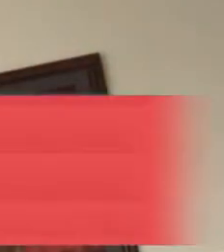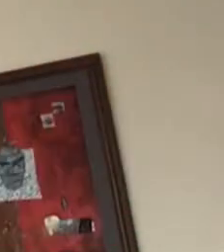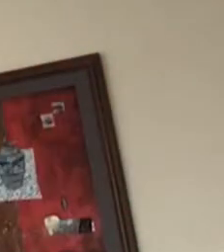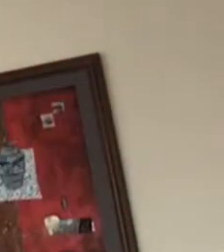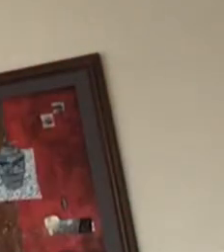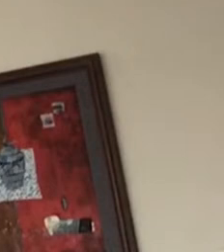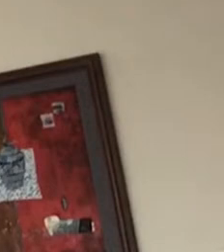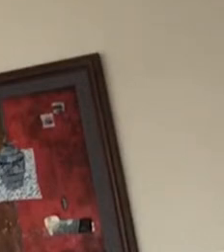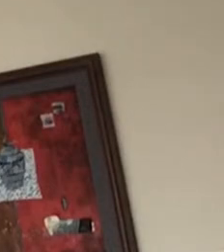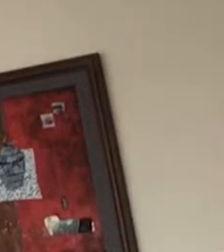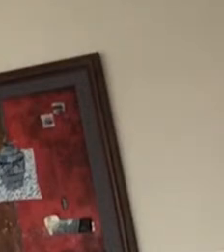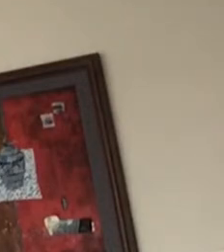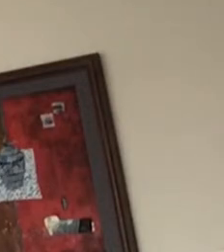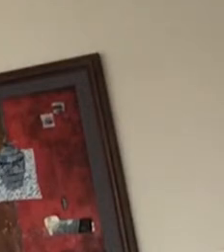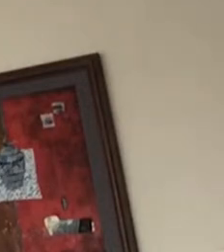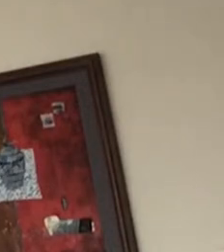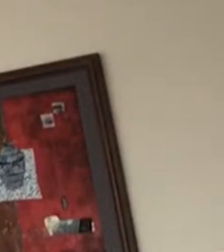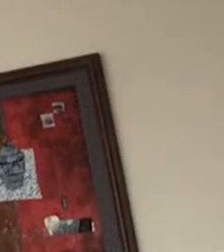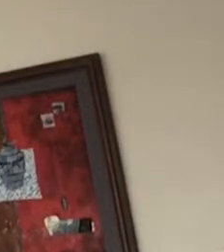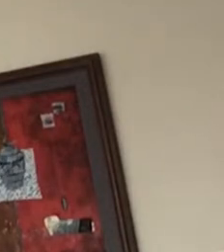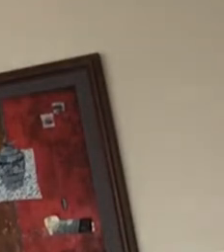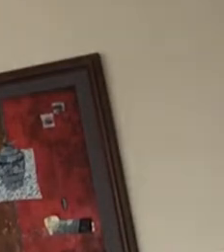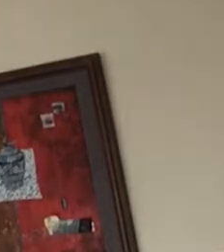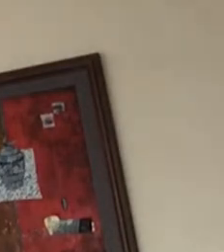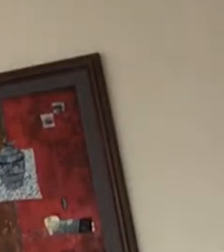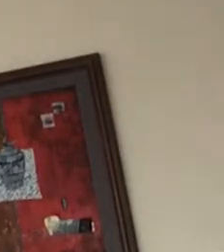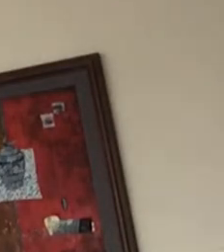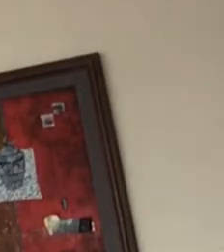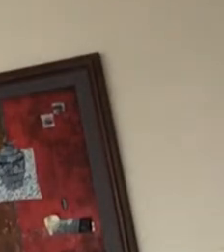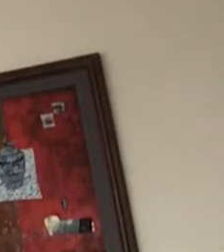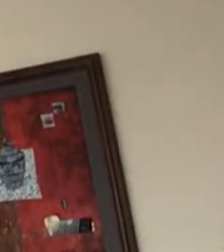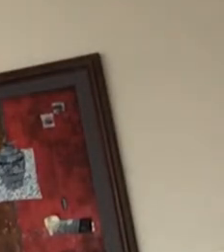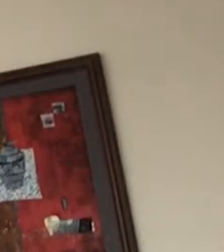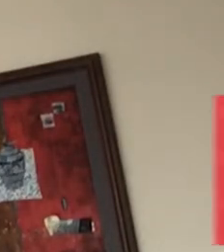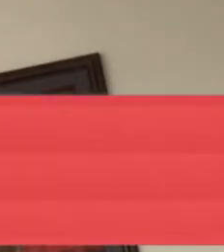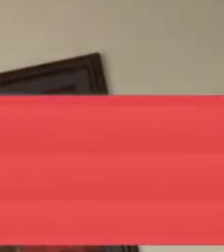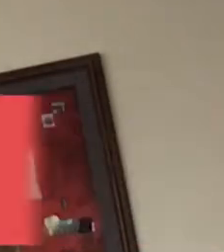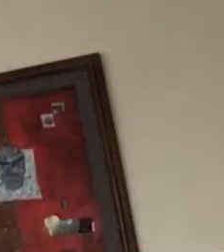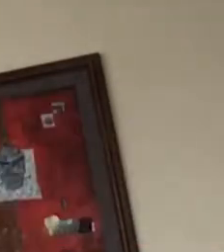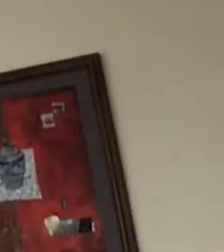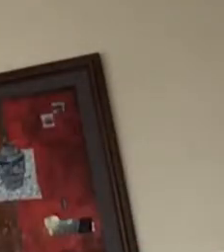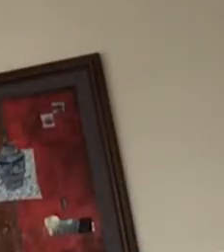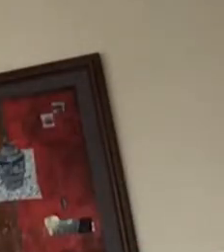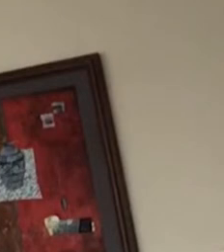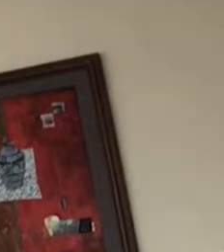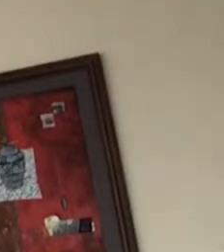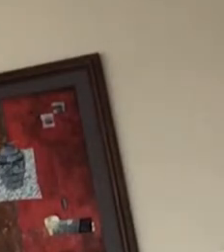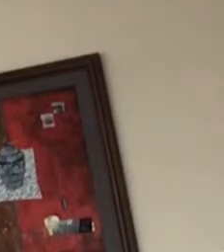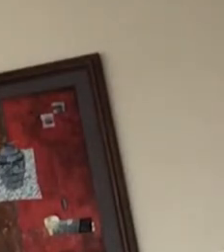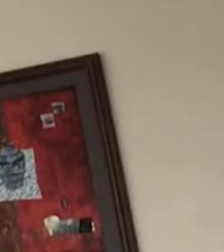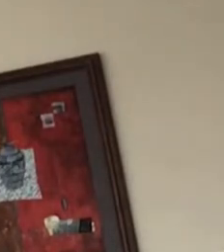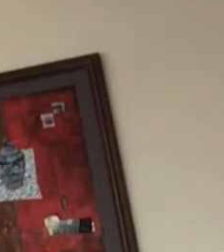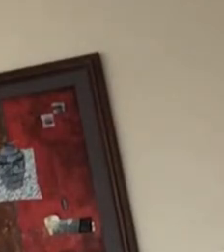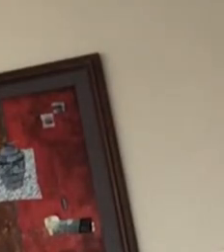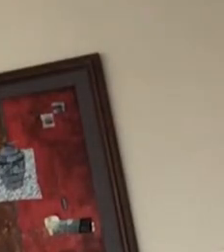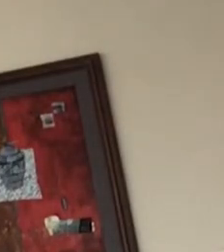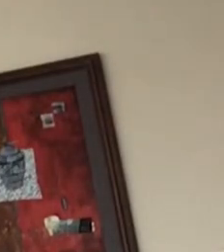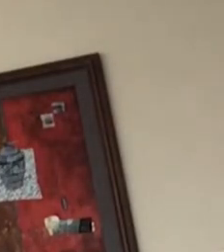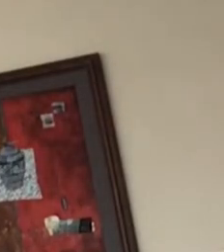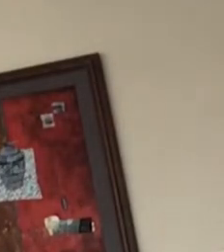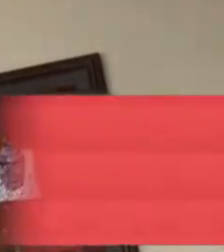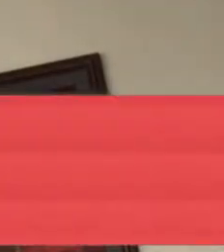Si ya recibiste las dos dosis de la vacuna contra el COVID, muy bien, así se hace. Has dado un gran paso en la lucha contra esta